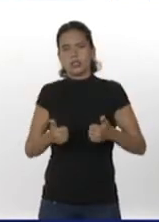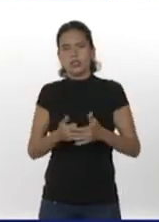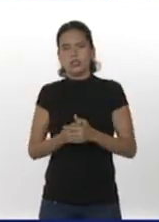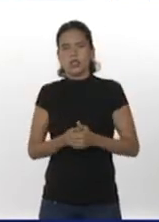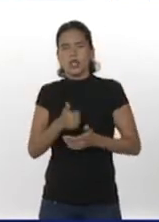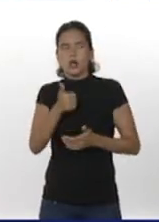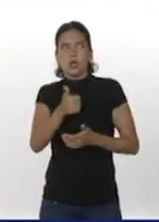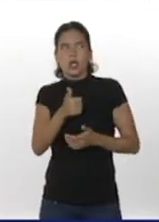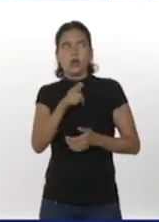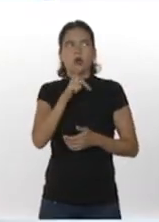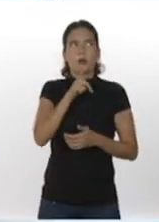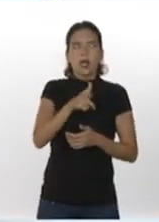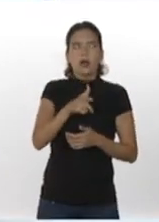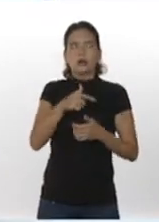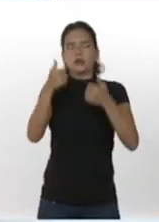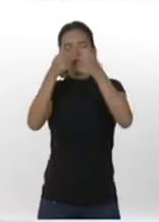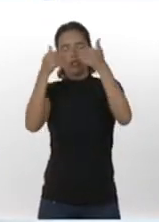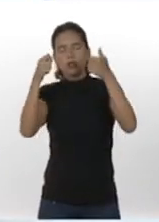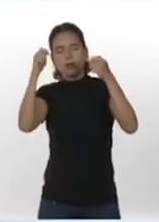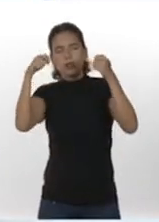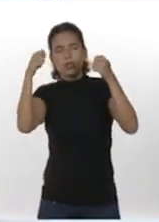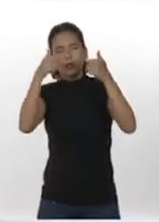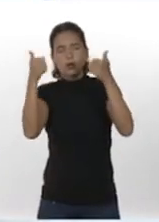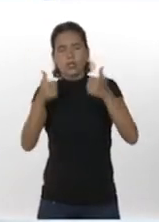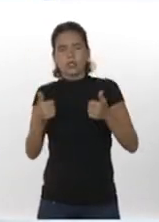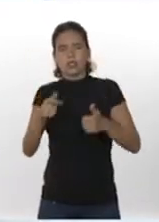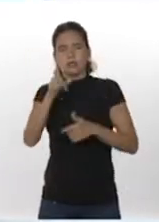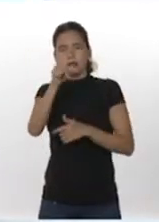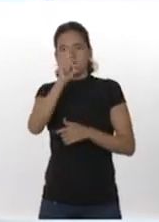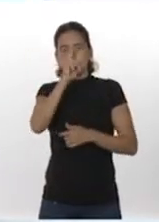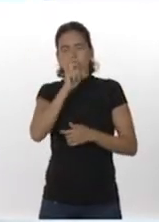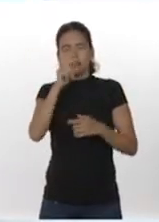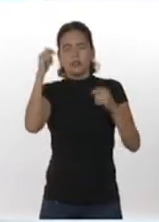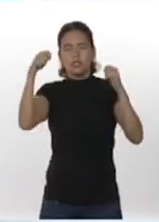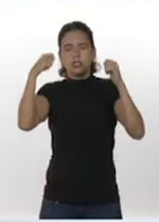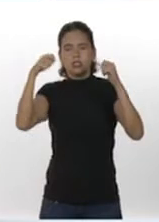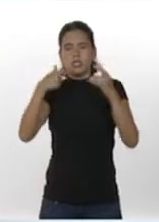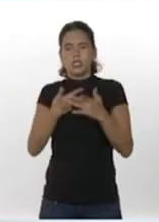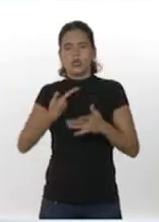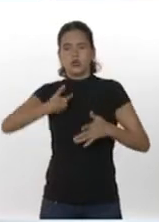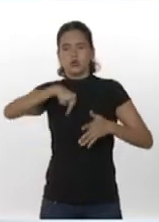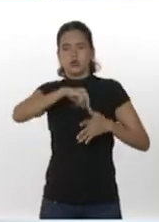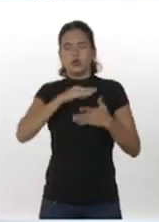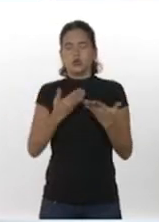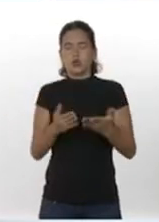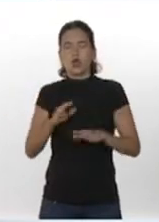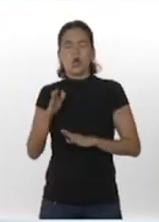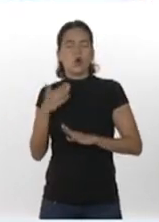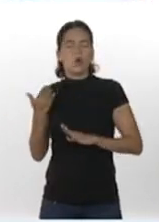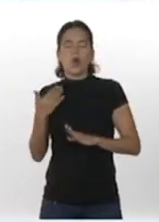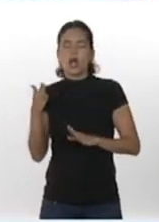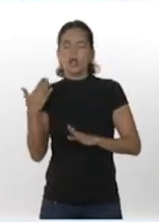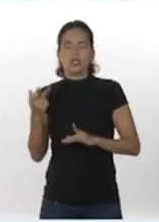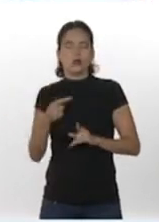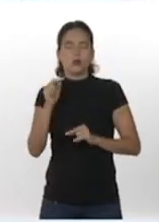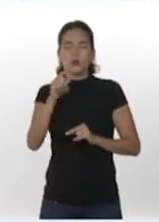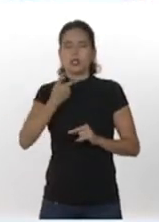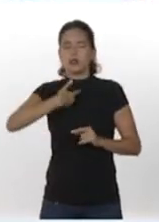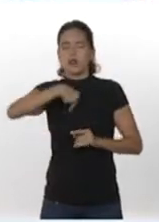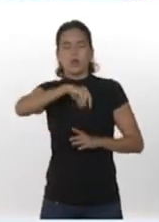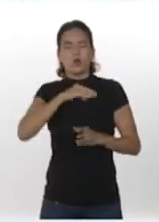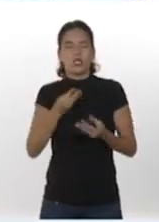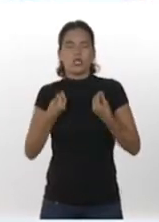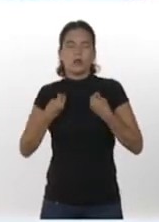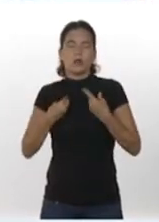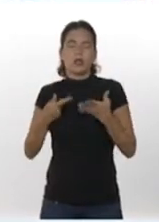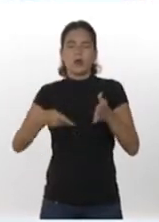y sus ventajas y desventajas. Fíjense, en primer año, el cine. Nosotros en cualquier momento